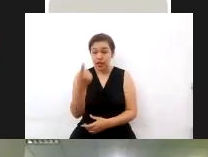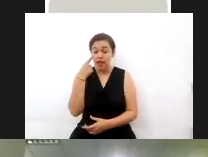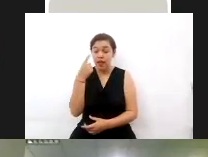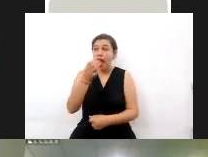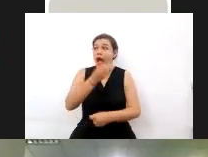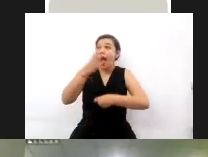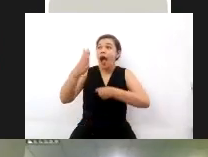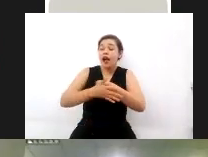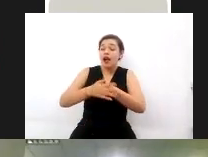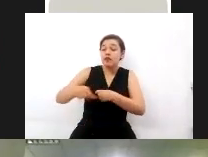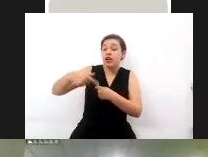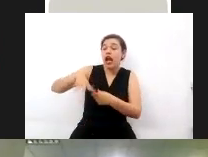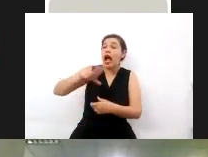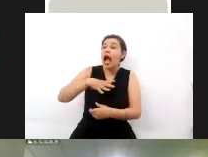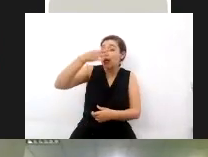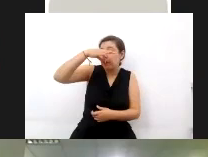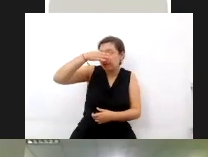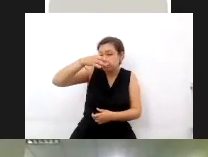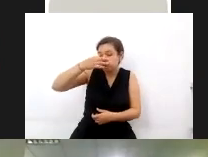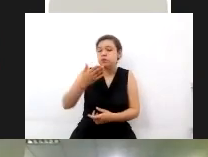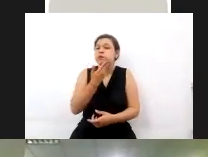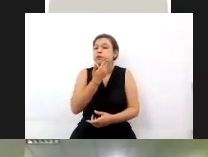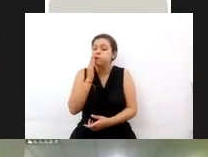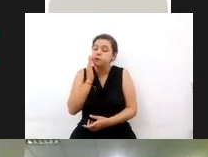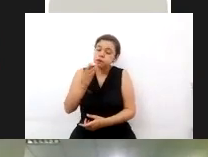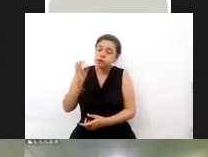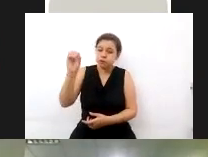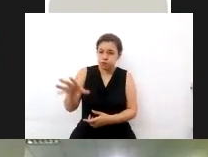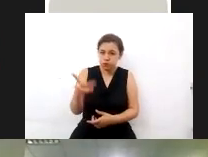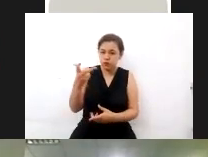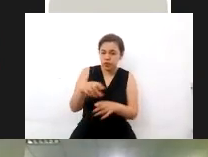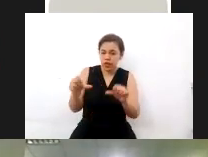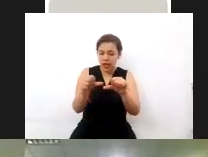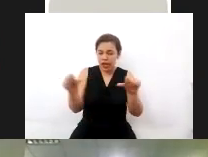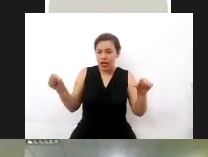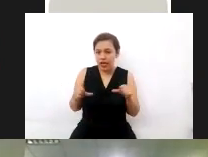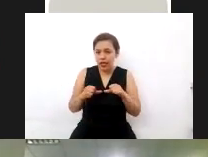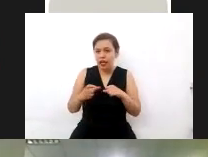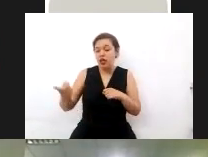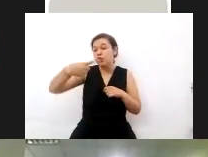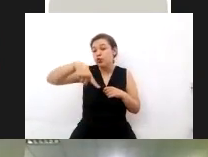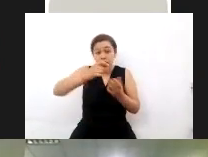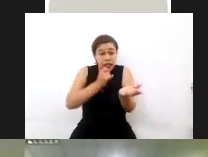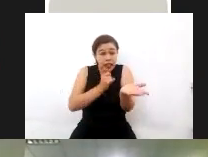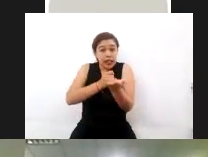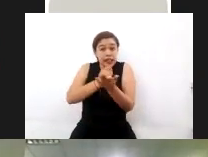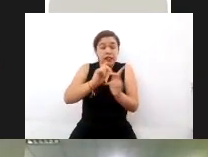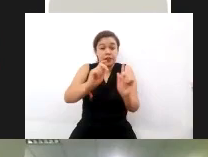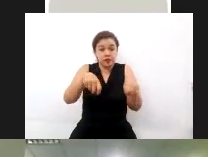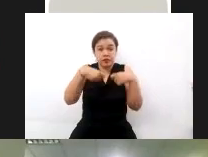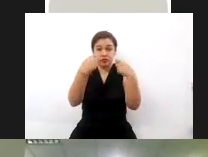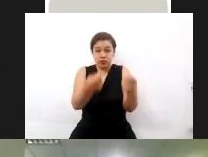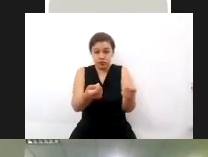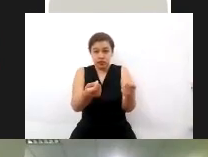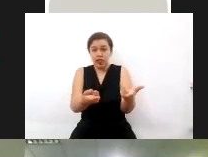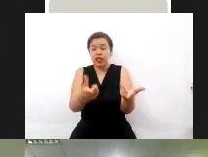se trata de residuos sanitarios. Estos van a ser depositados en las áreas que ustedes mismos designen y tienen que tener